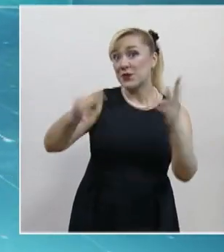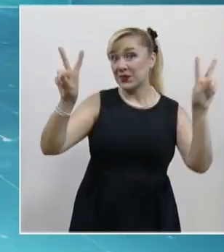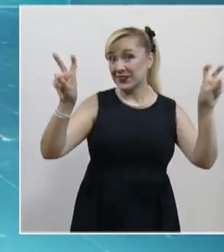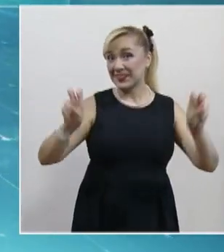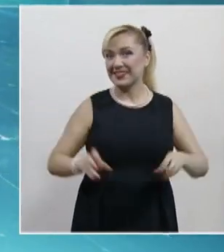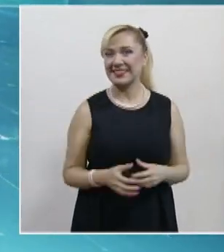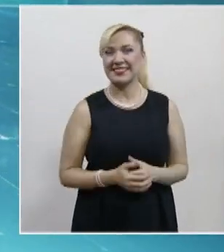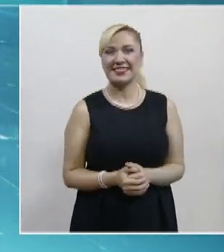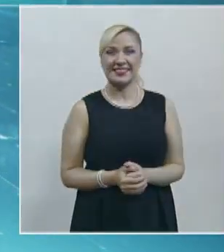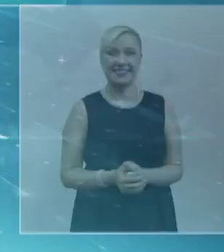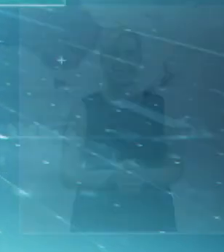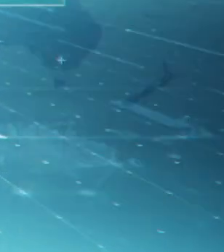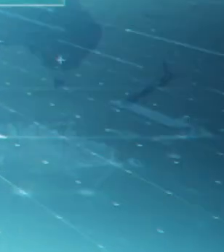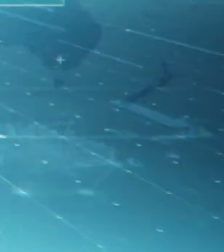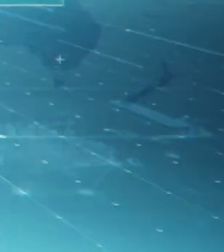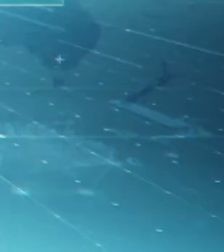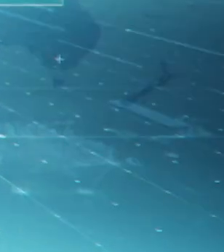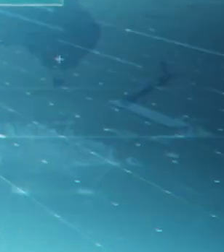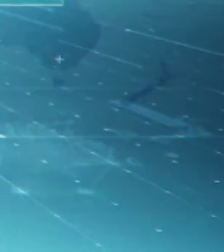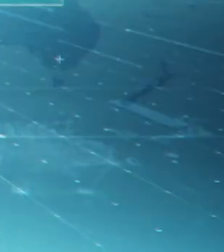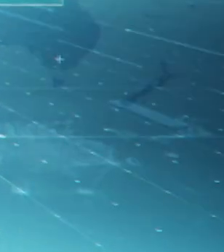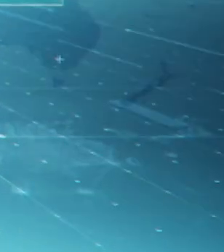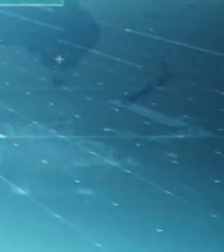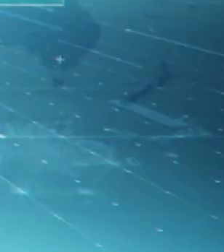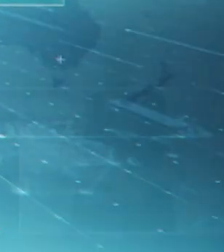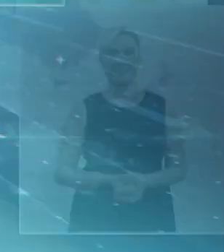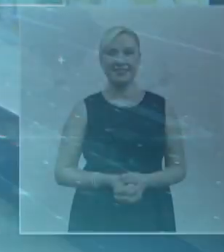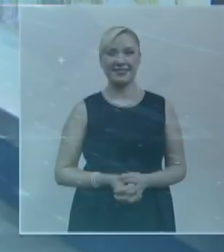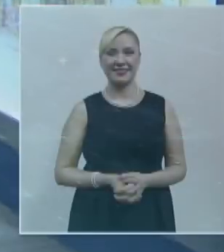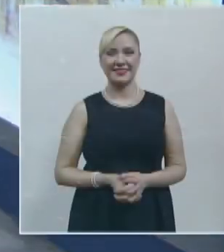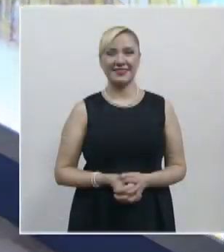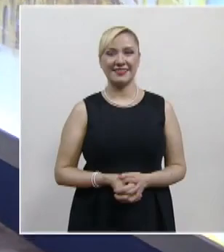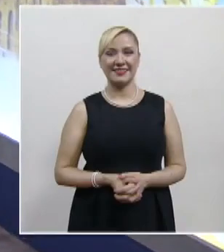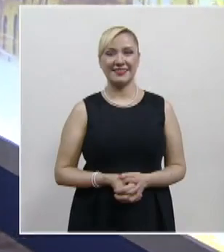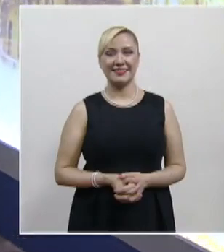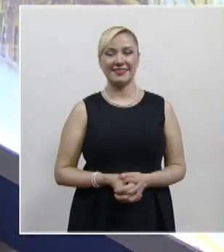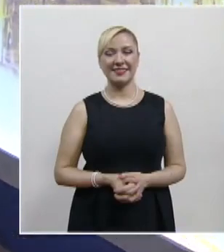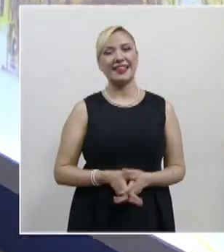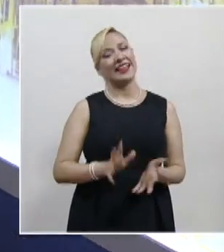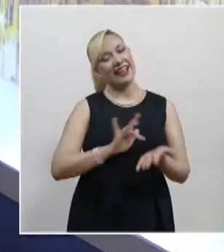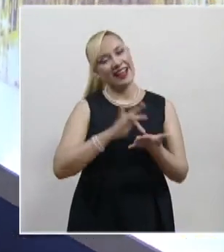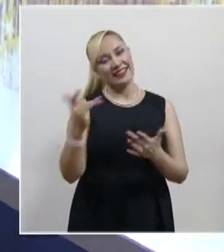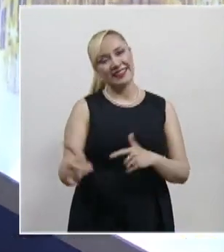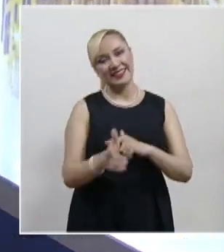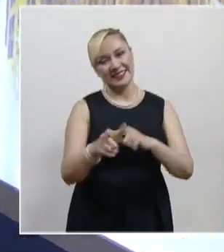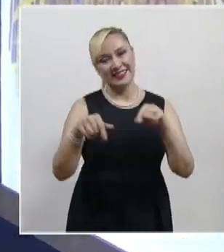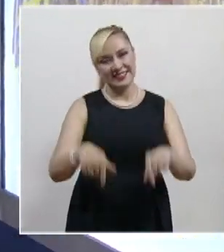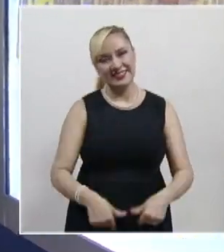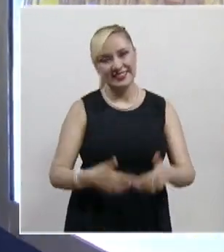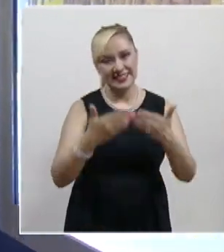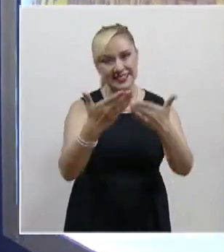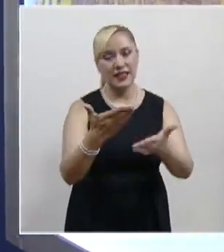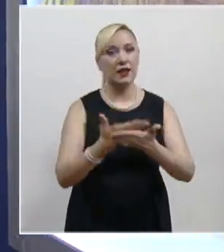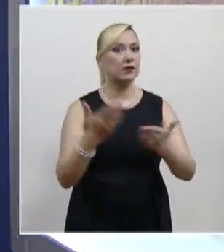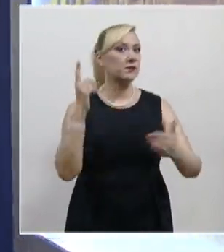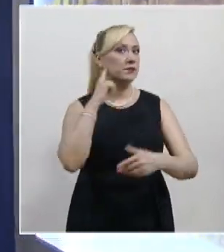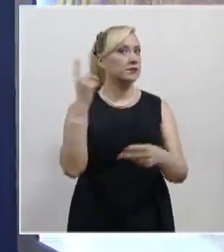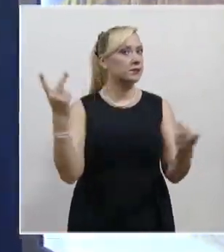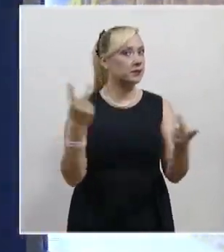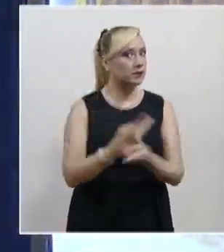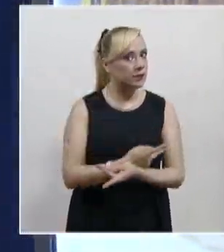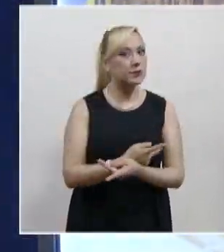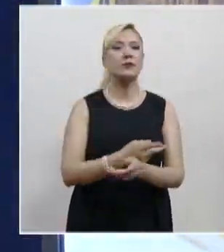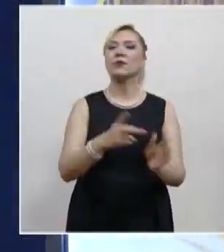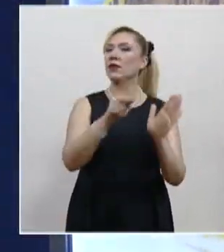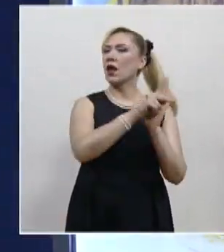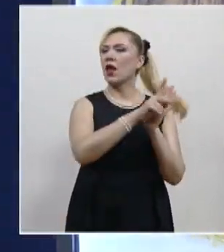Gracias por continuar con nosotros, seguimos con más noticias. En el